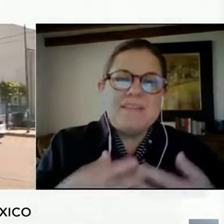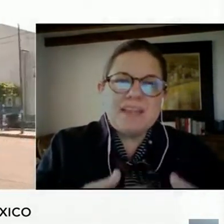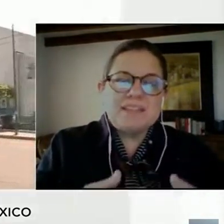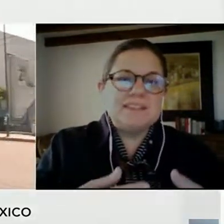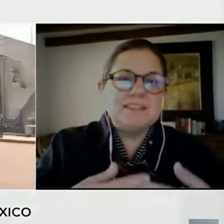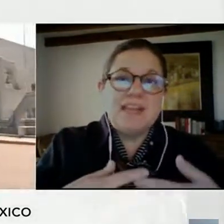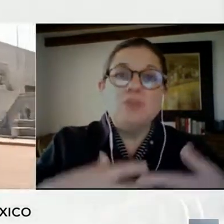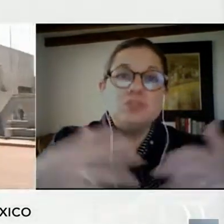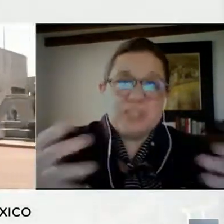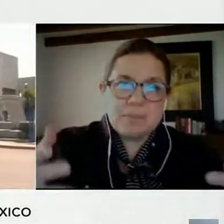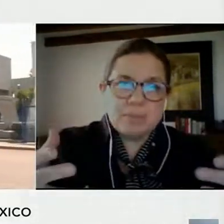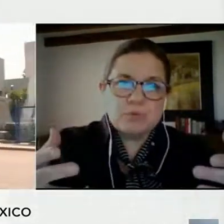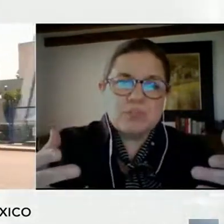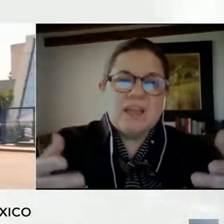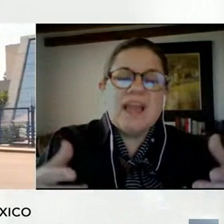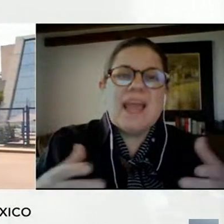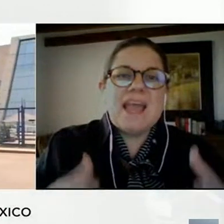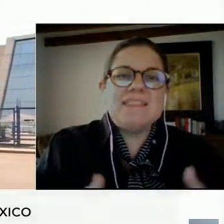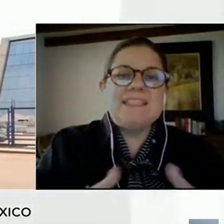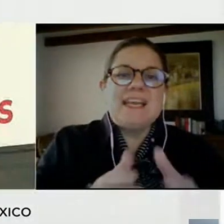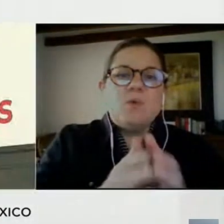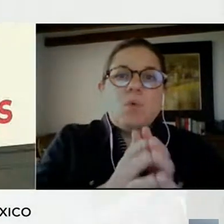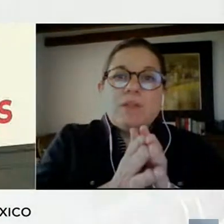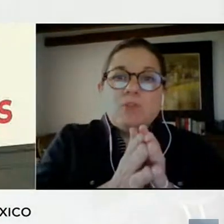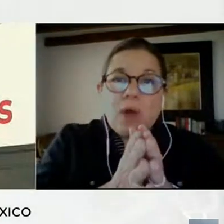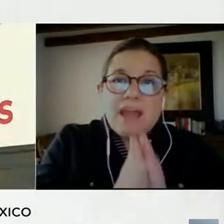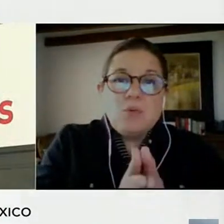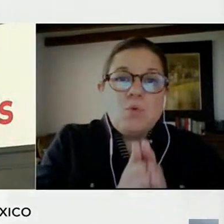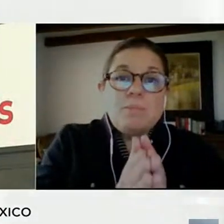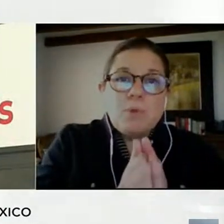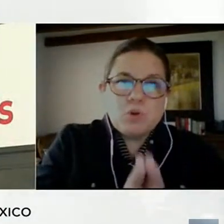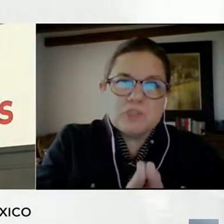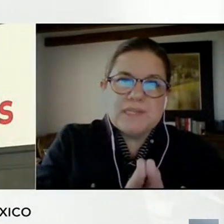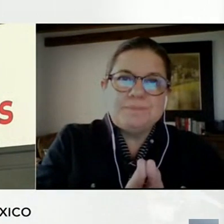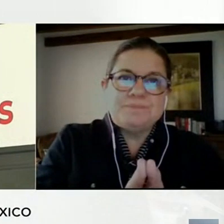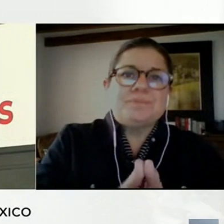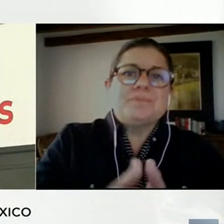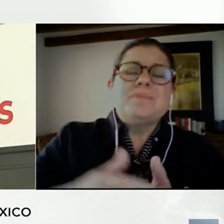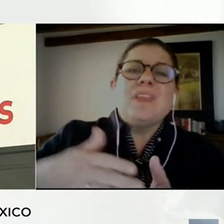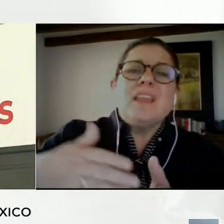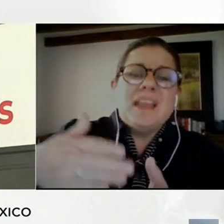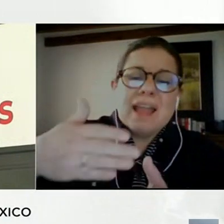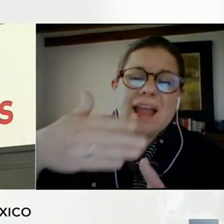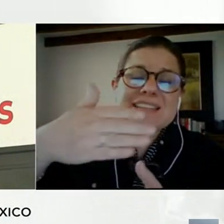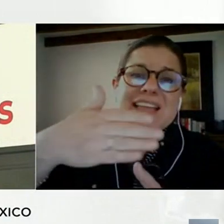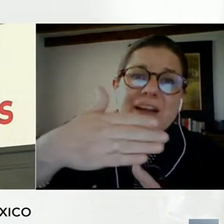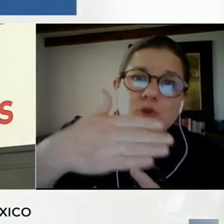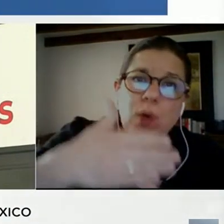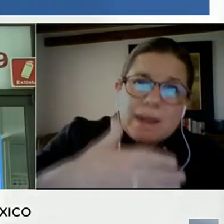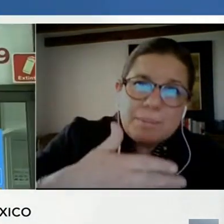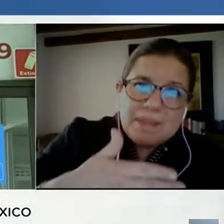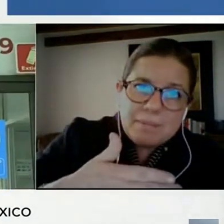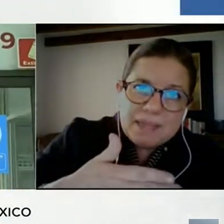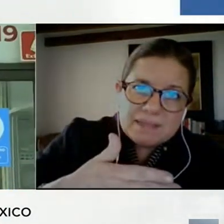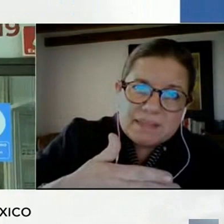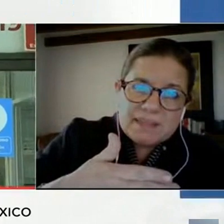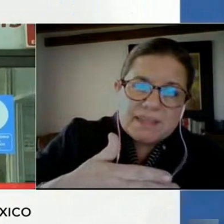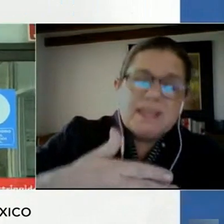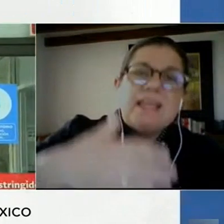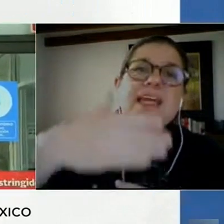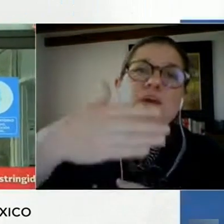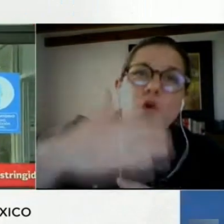algo a través de los tiempos, es que cuando hay un brote, se actúa